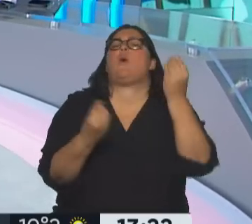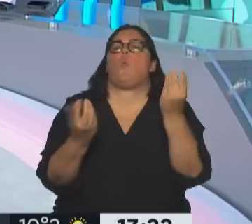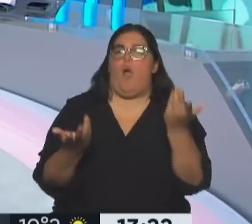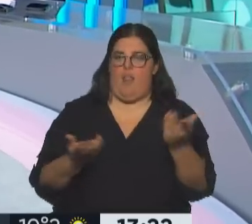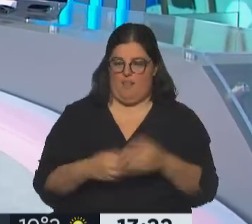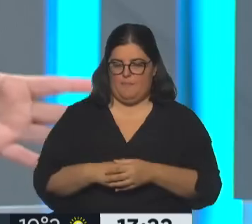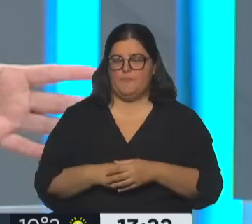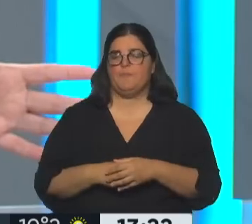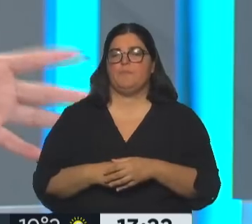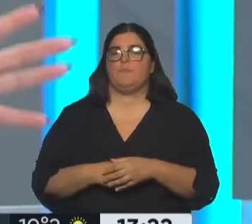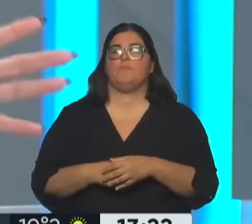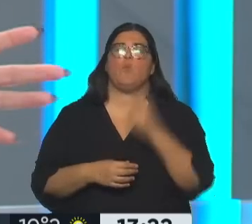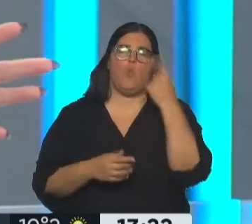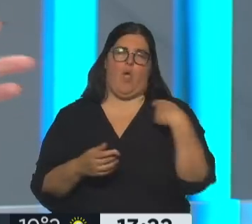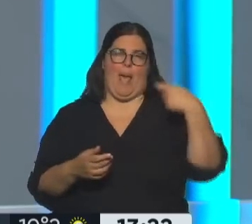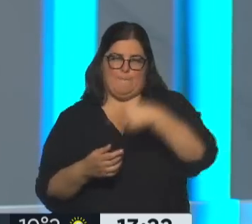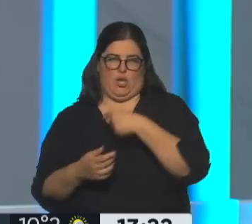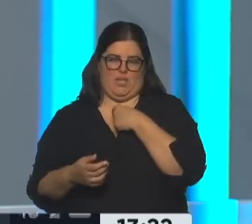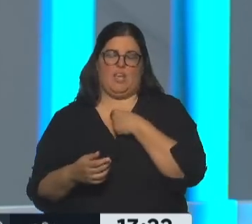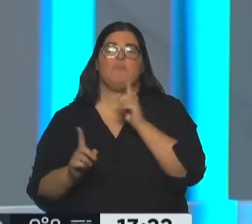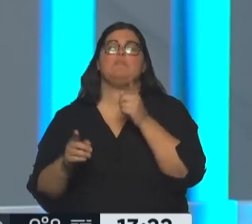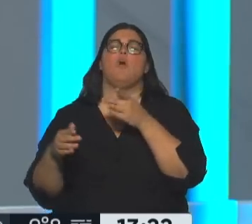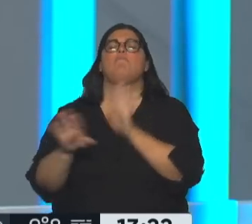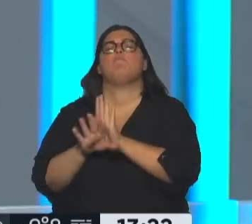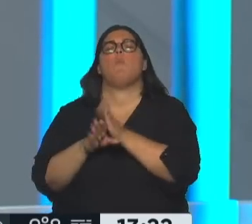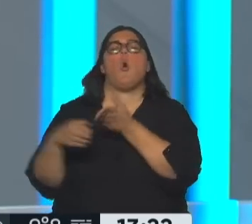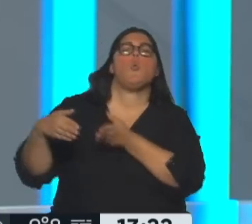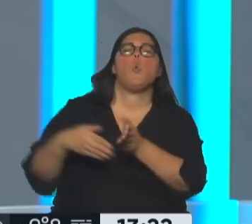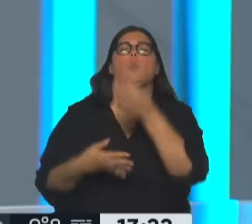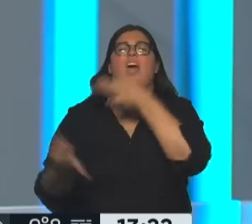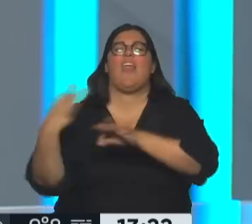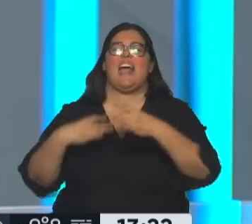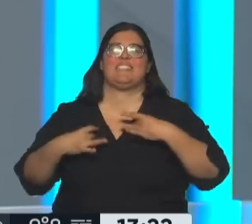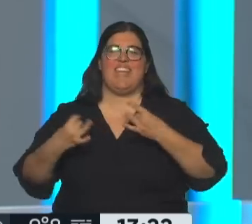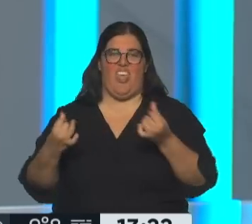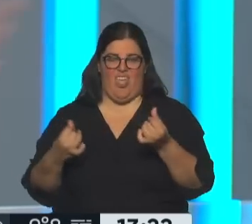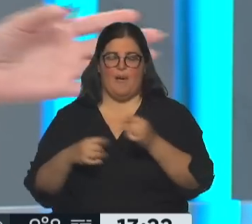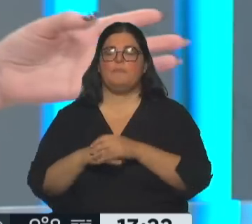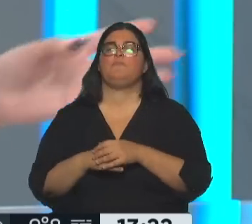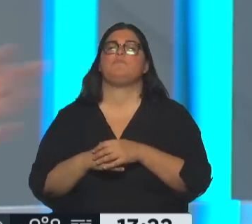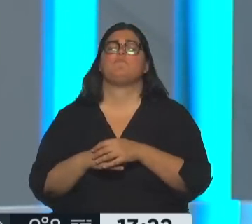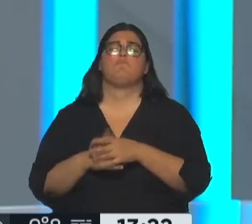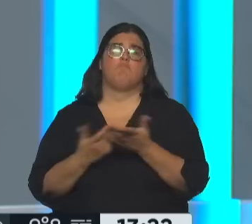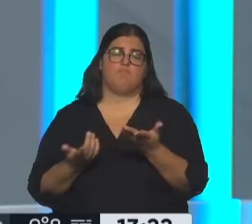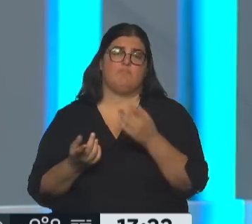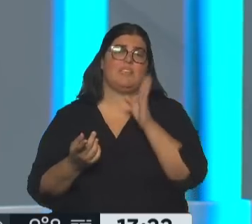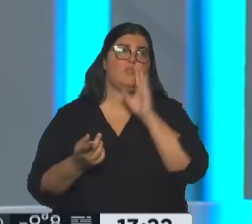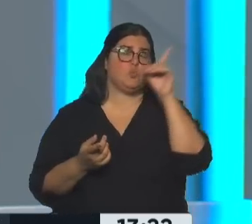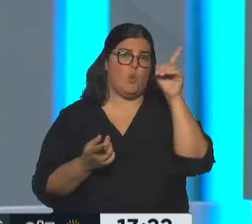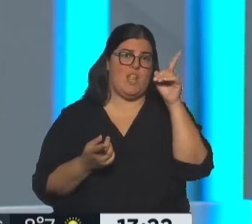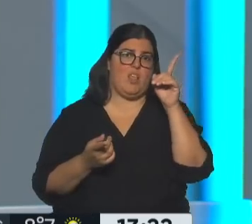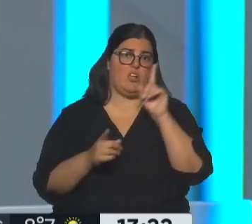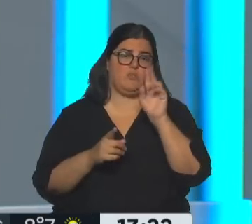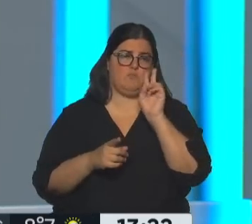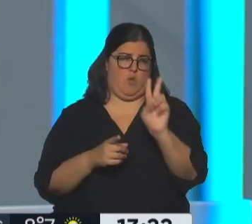que quería sumar, haciendo referencia a la Ruta de la Seda, ¿no? La gran diferencia que se da entre Estados Unidos y China, un Estados Unidos, como decía Ale, ¿no? Te condena